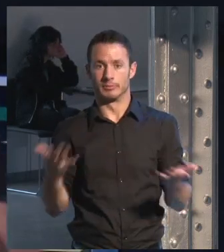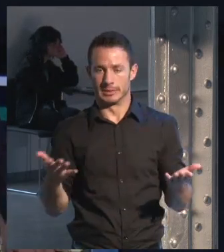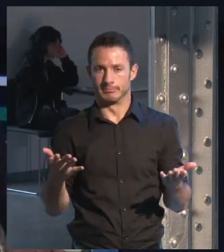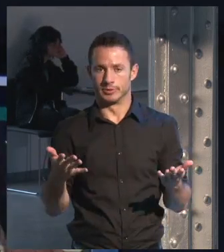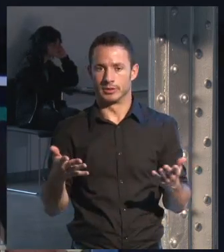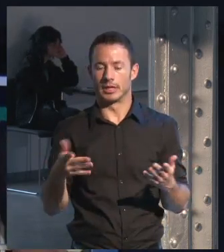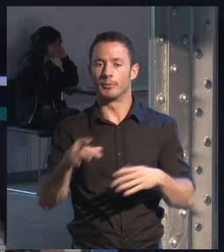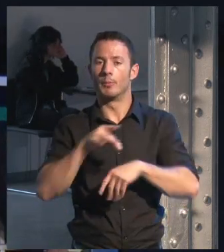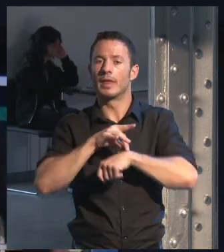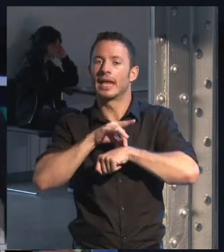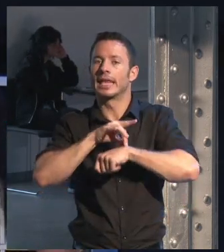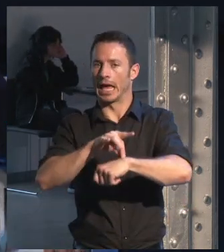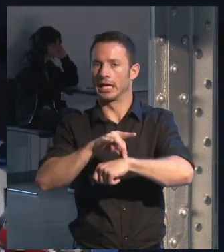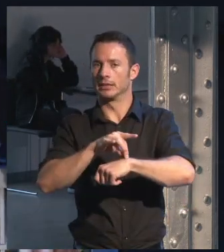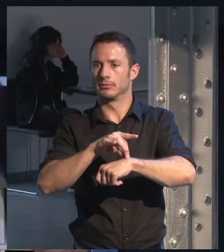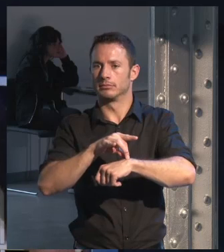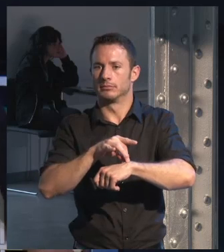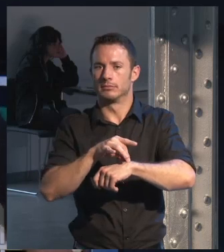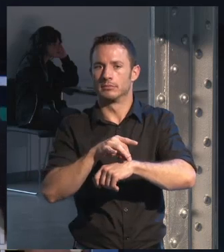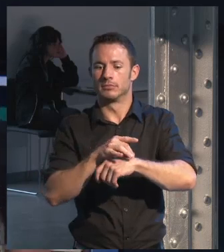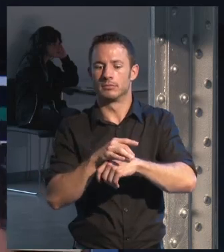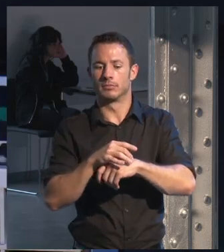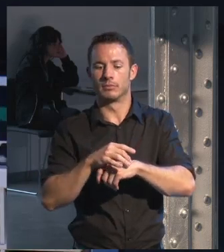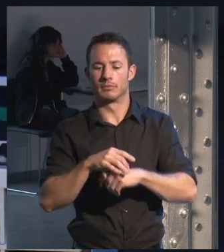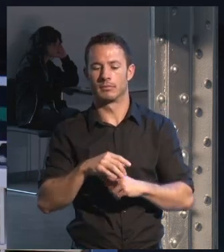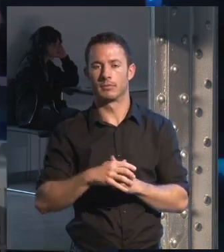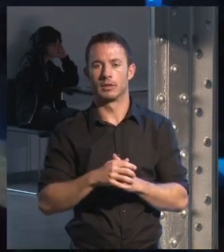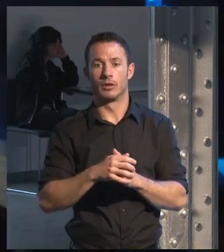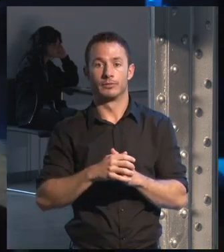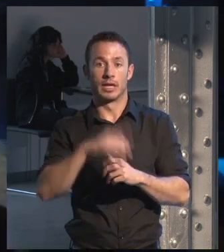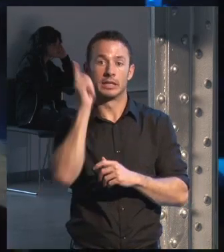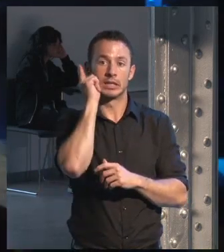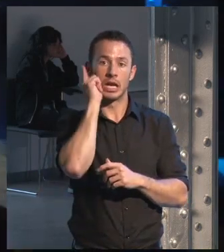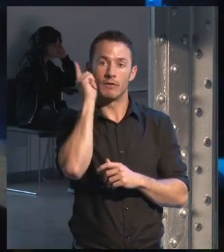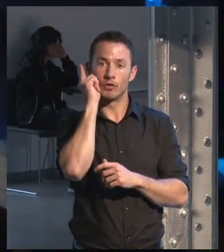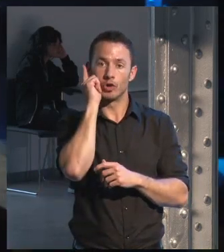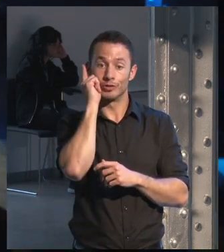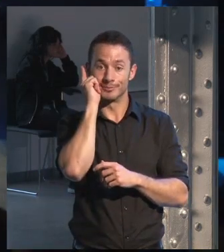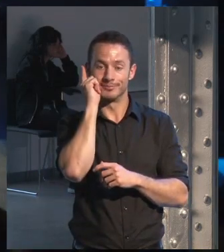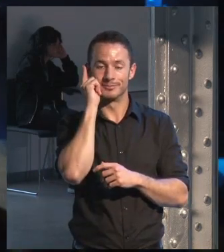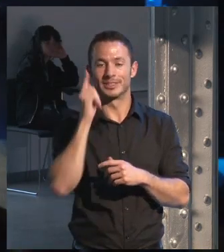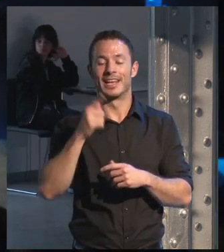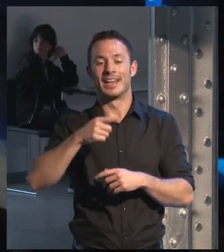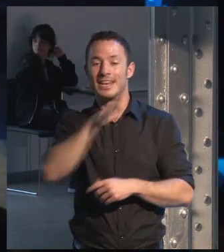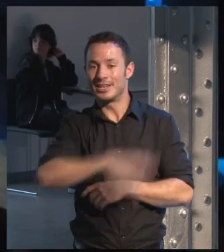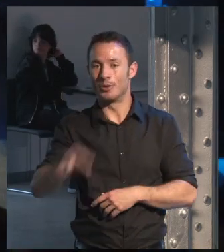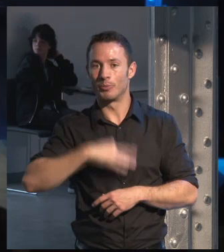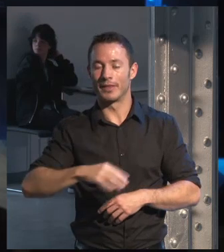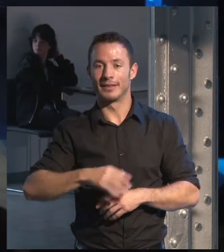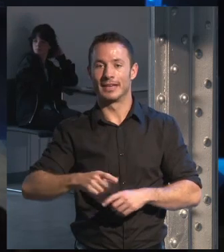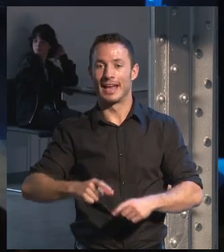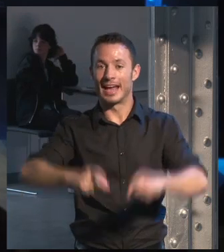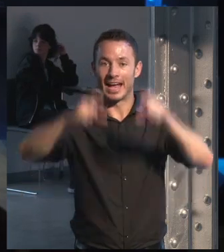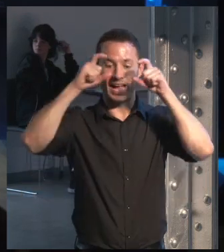de, en este caso son Gear, pero podrían ser perfectamente Google Cardboard, con sus teléfonos cargados, en donde los niños se ponen las gafas y automáticamente